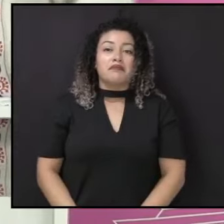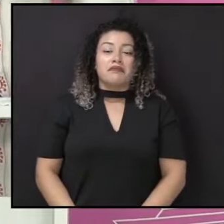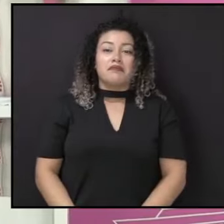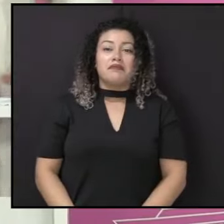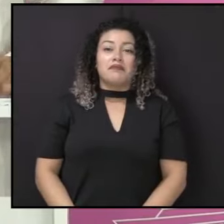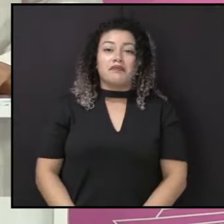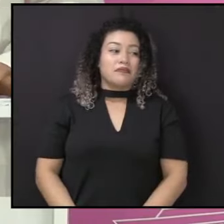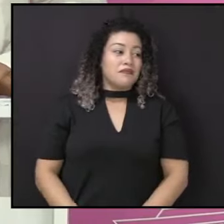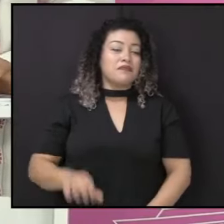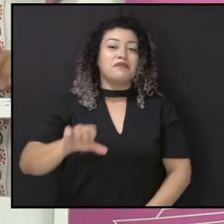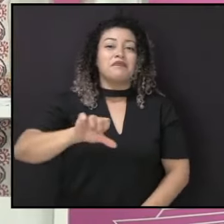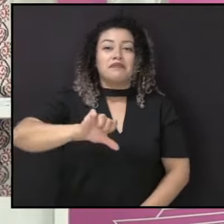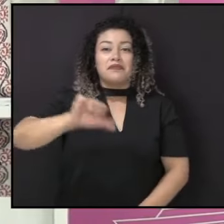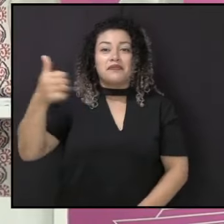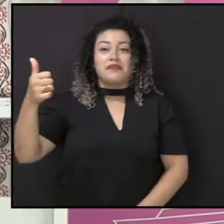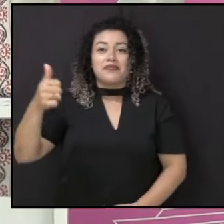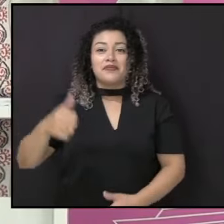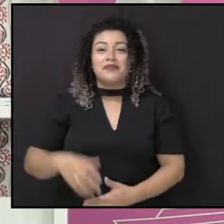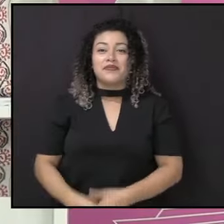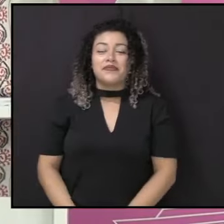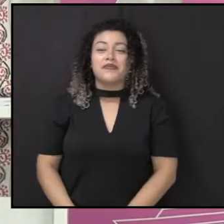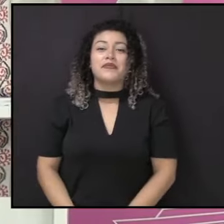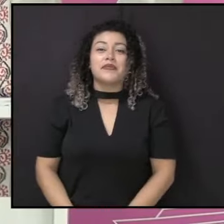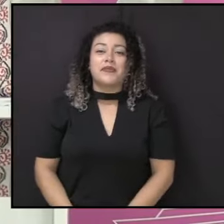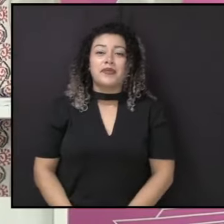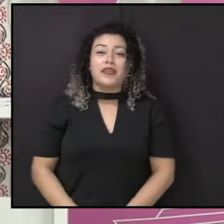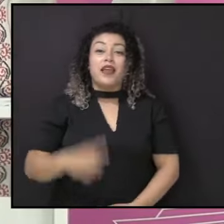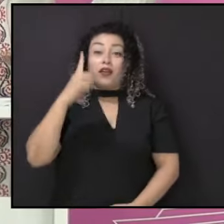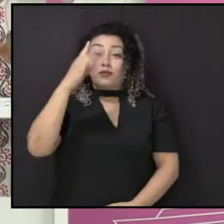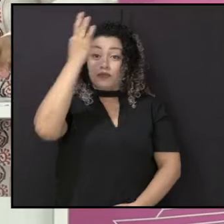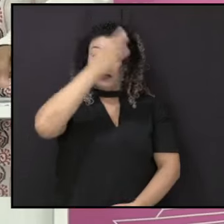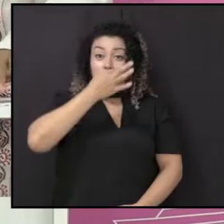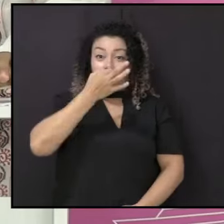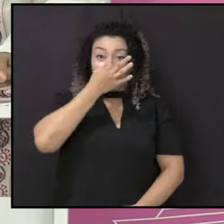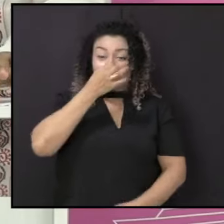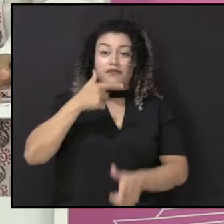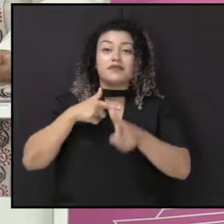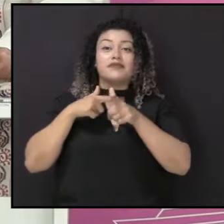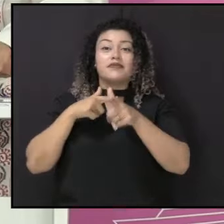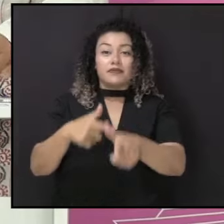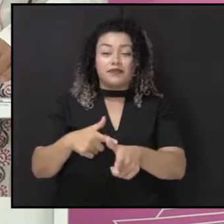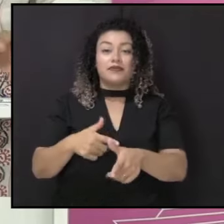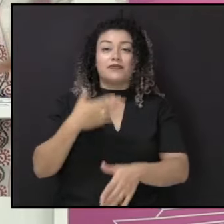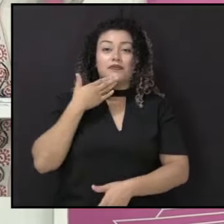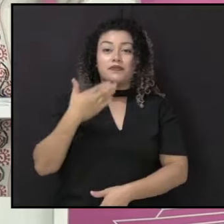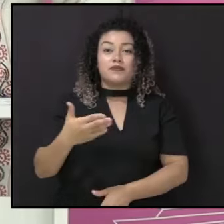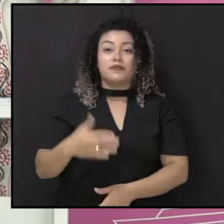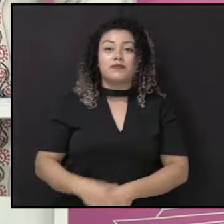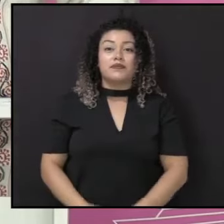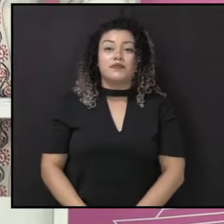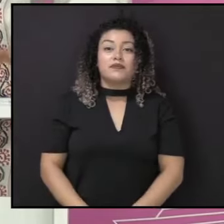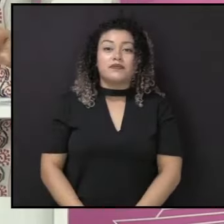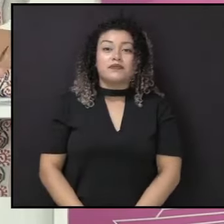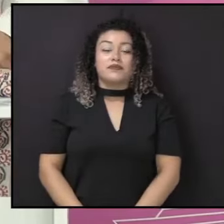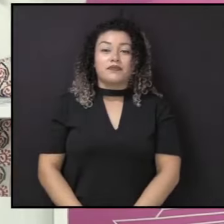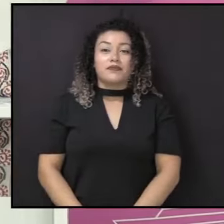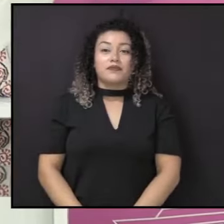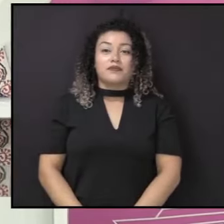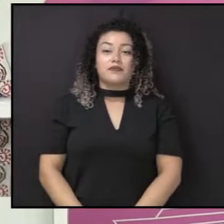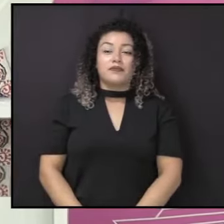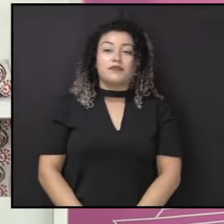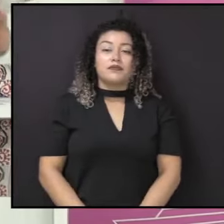y contrarréplica. Aquí contarán con 1 minuto de su tiempo. Si bien este segmento es para pues comentar algo